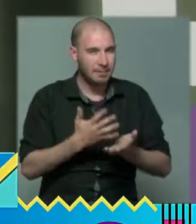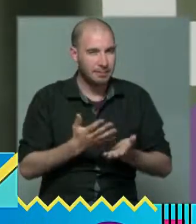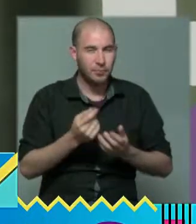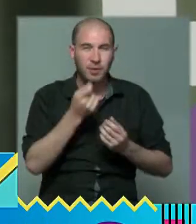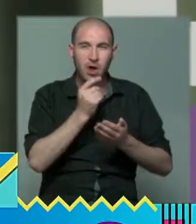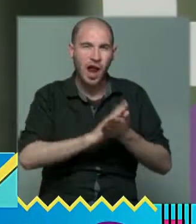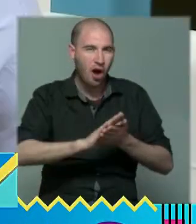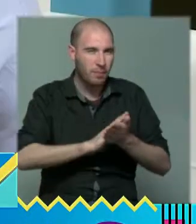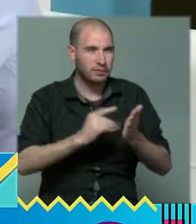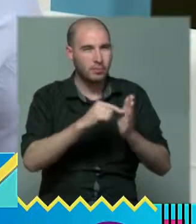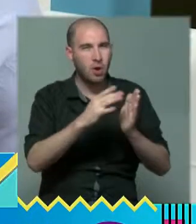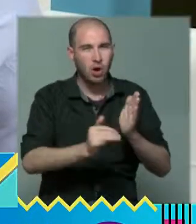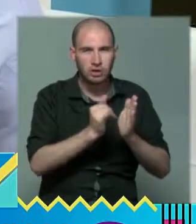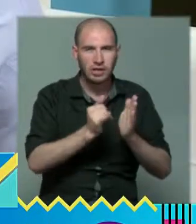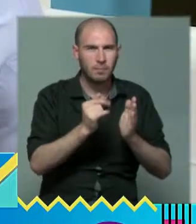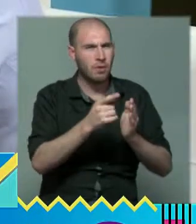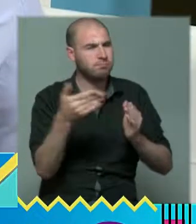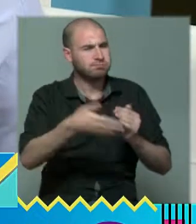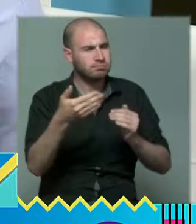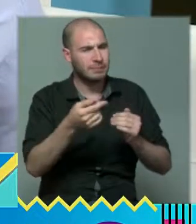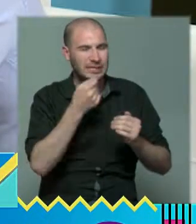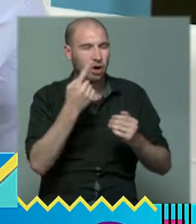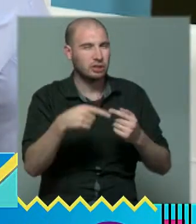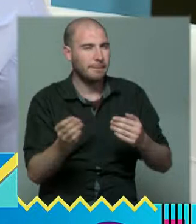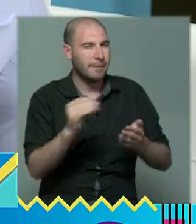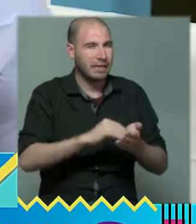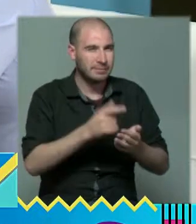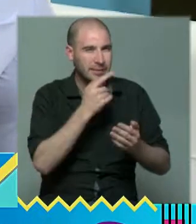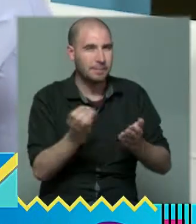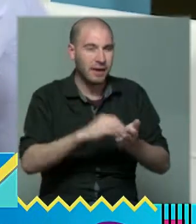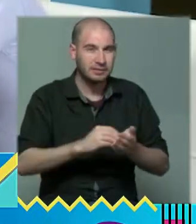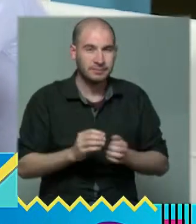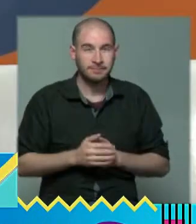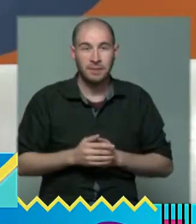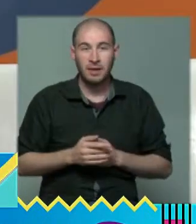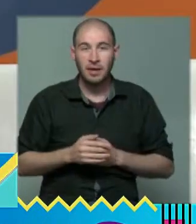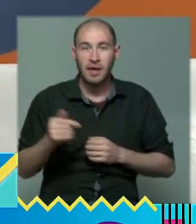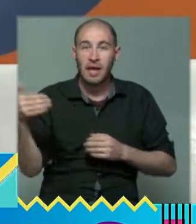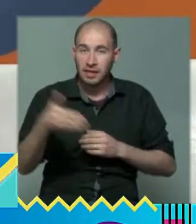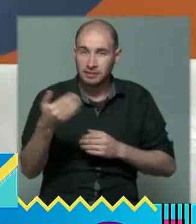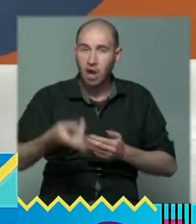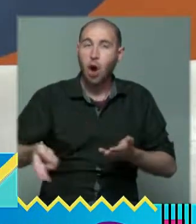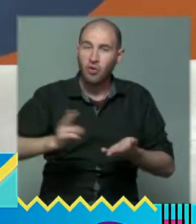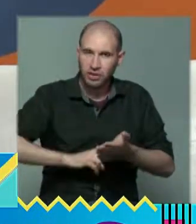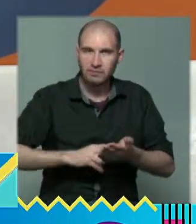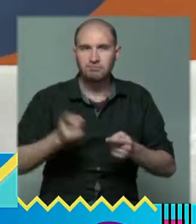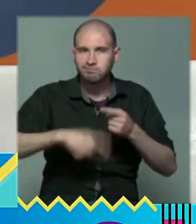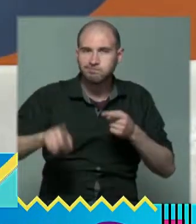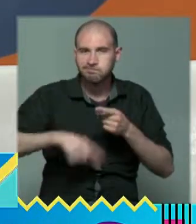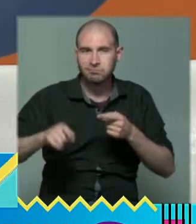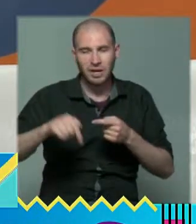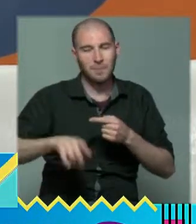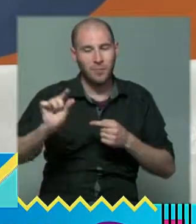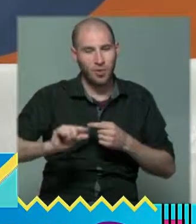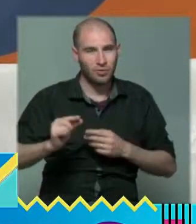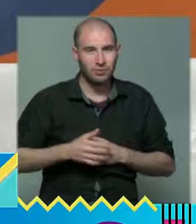el argumento es este y vos decís que son pocas las reincidencias, hay algo más, o parece que hay algo más. Hay que aclarar que la reincidencia en esta clase de delitos es baja.